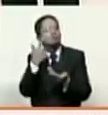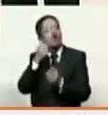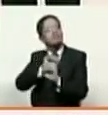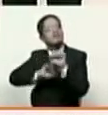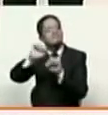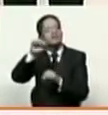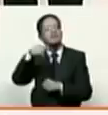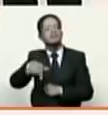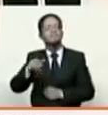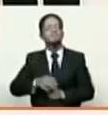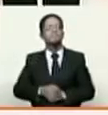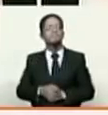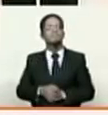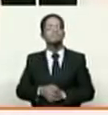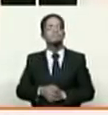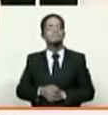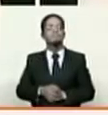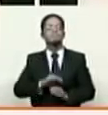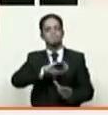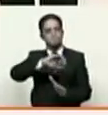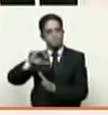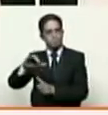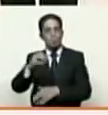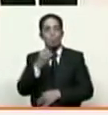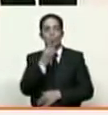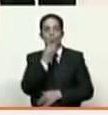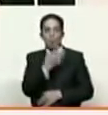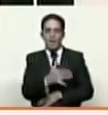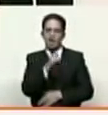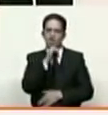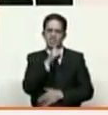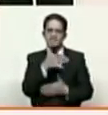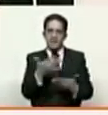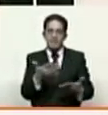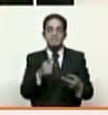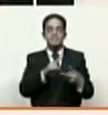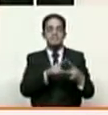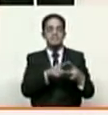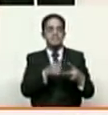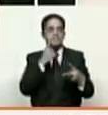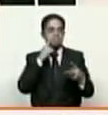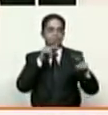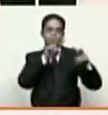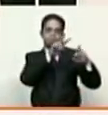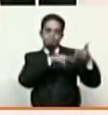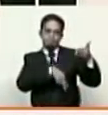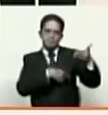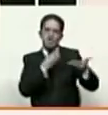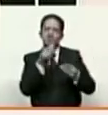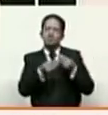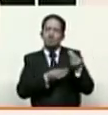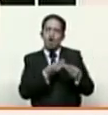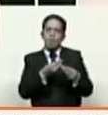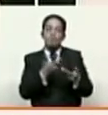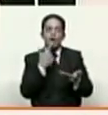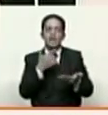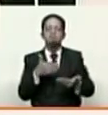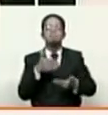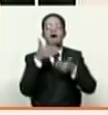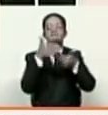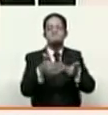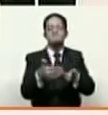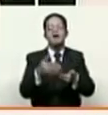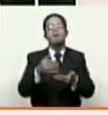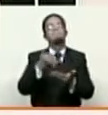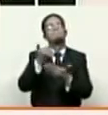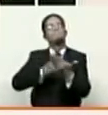patria. En las buenas noticias, hemos estado revisando los avances en el sistema de protección social, lo que ha sido